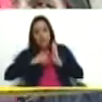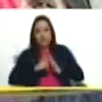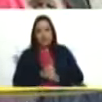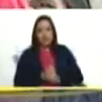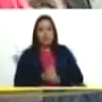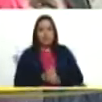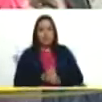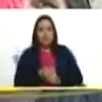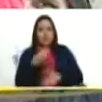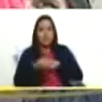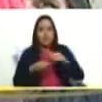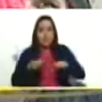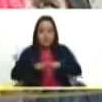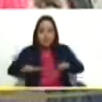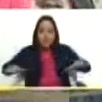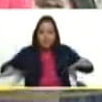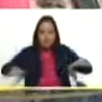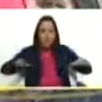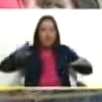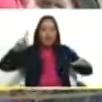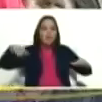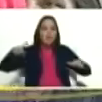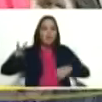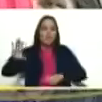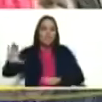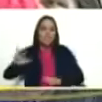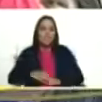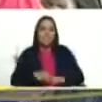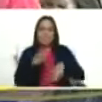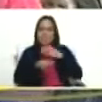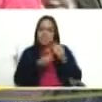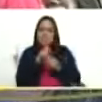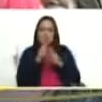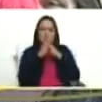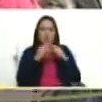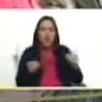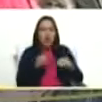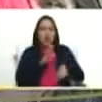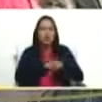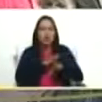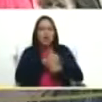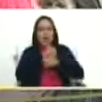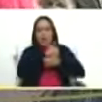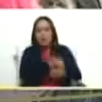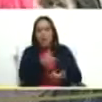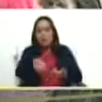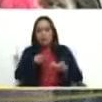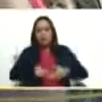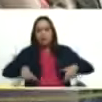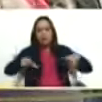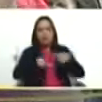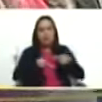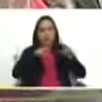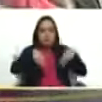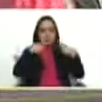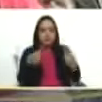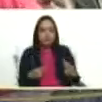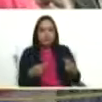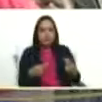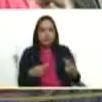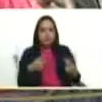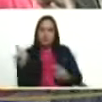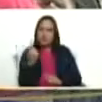colocamos piso de PVC, hicimos de todo un poco por el amor que le tenemos a nuestro núcleo endógeno. Para nosotros no es simplemente un